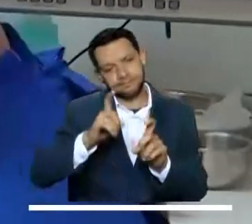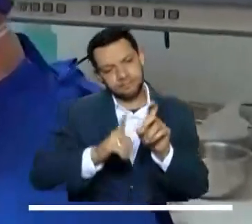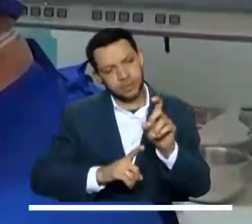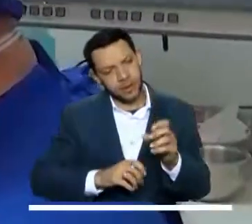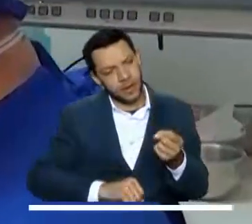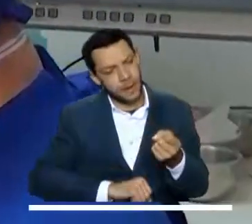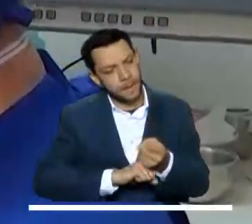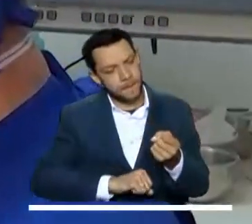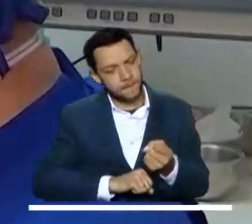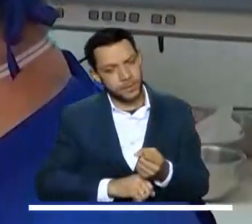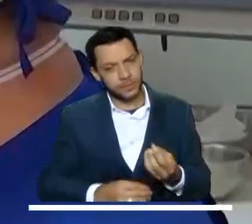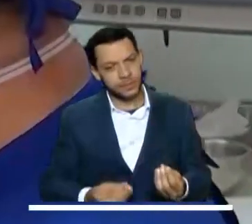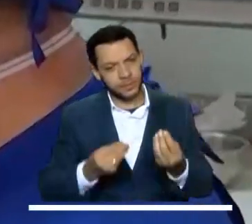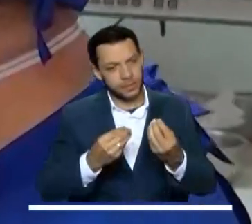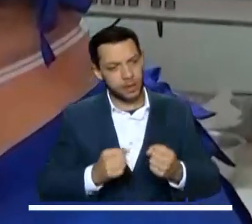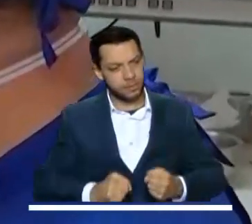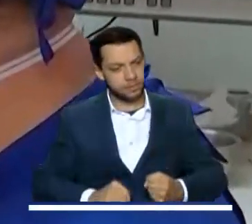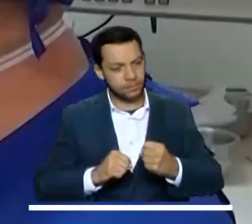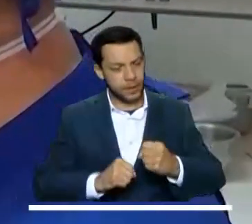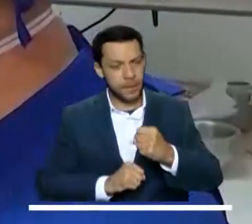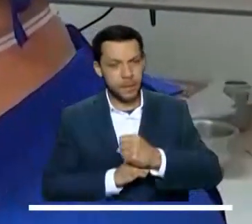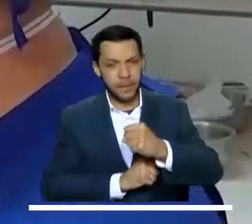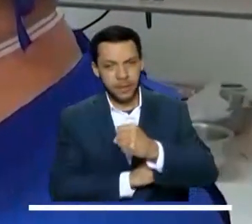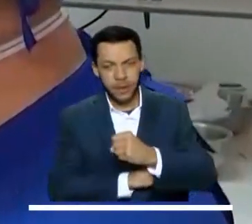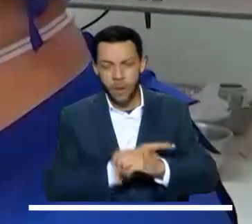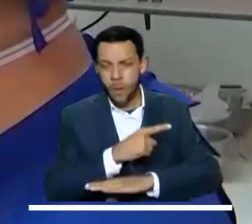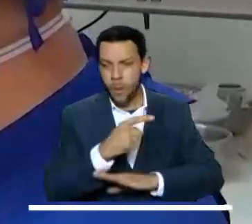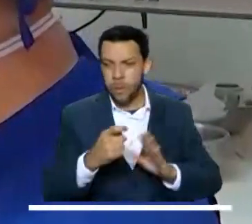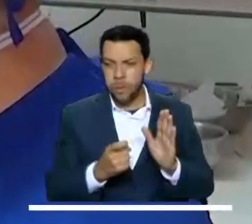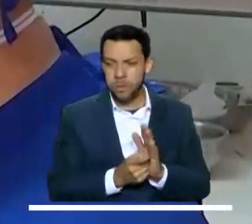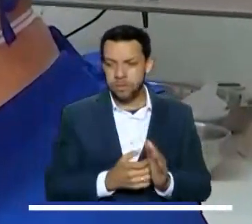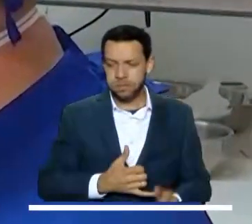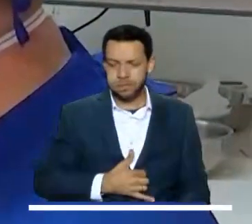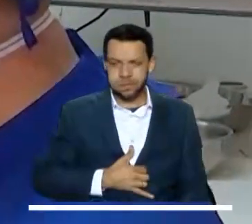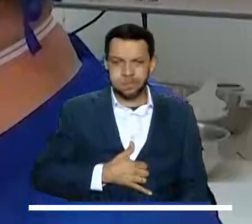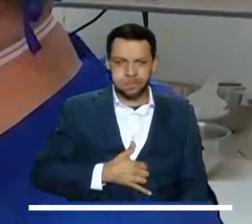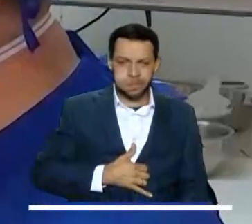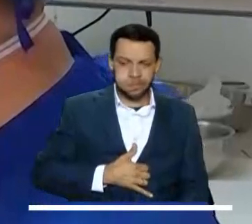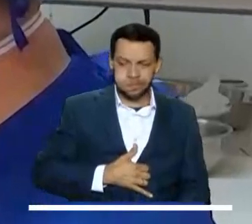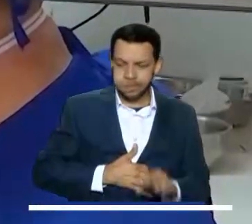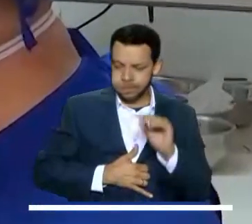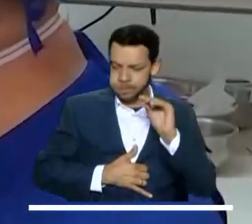Hicimos desde la boca, descendimos por el esófago, recorrimos todas las paredes del estómago, entramos hasta el